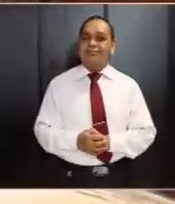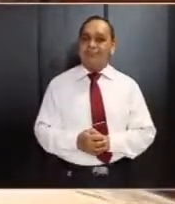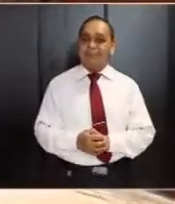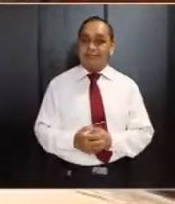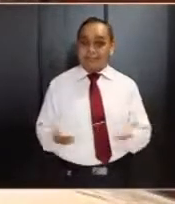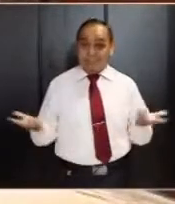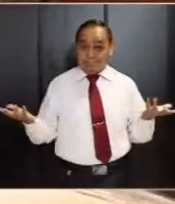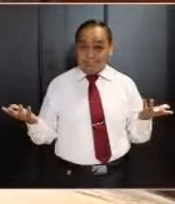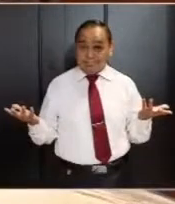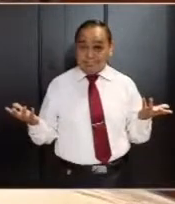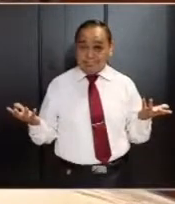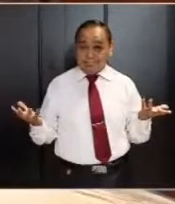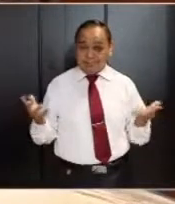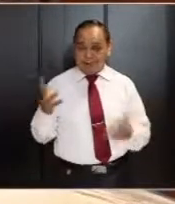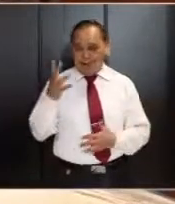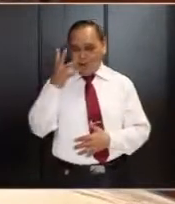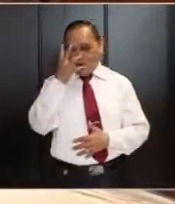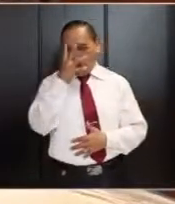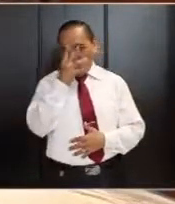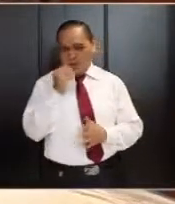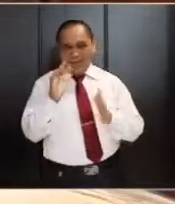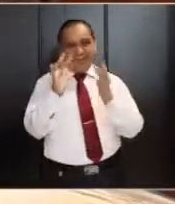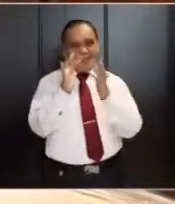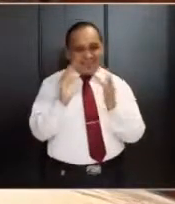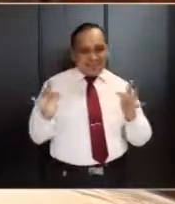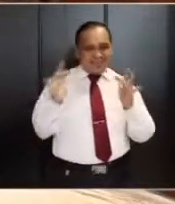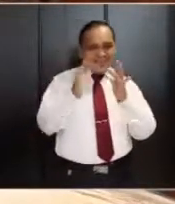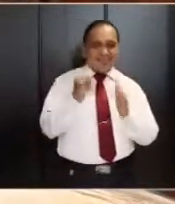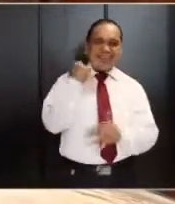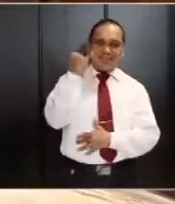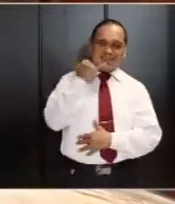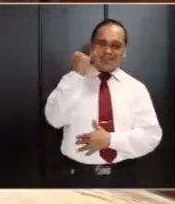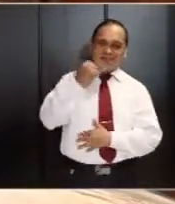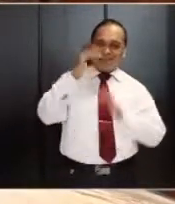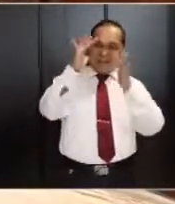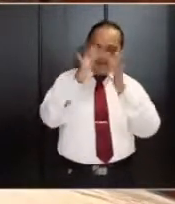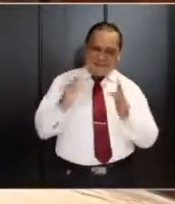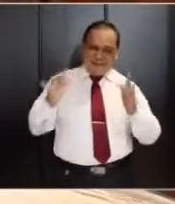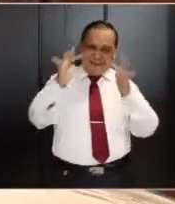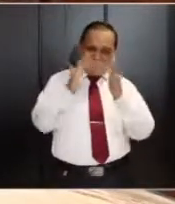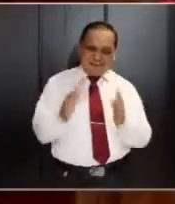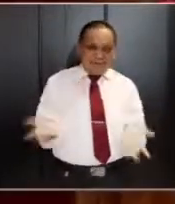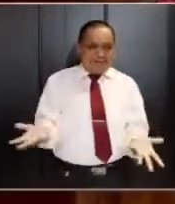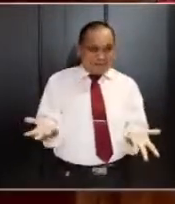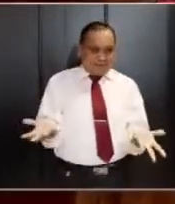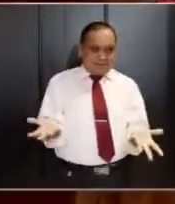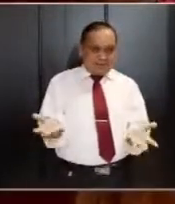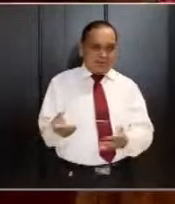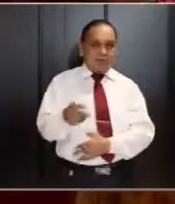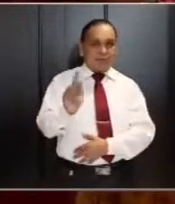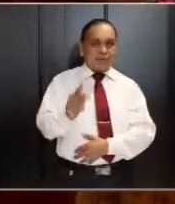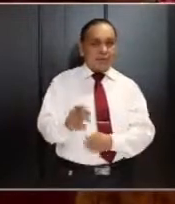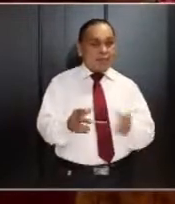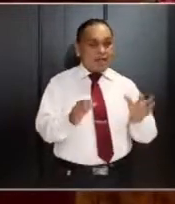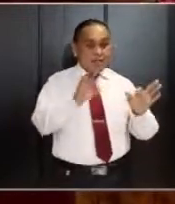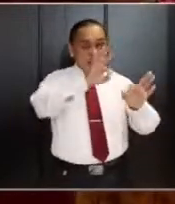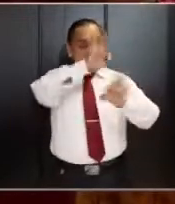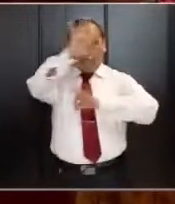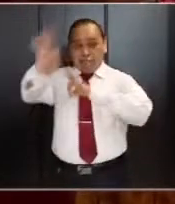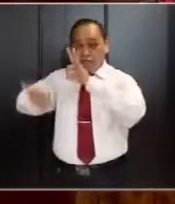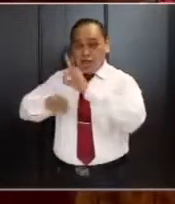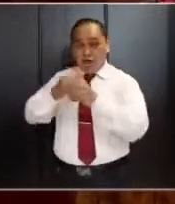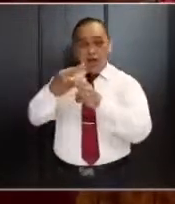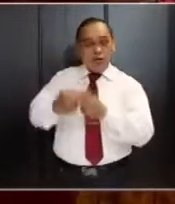Imagínense, qué chulada. Es francés, habla en francés el muchacho, no vayan a malinterpretarlo. Pero qué trato se le da a